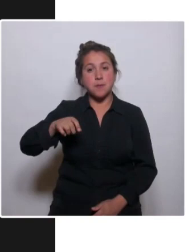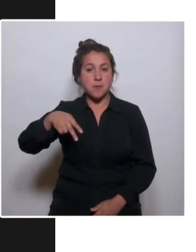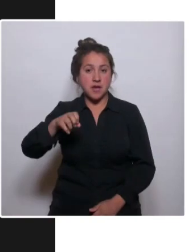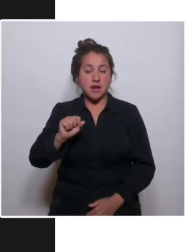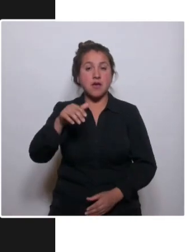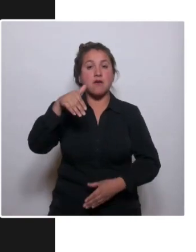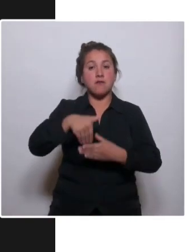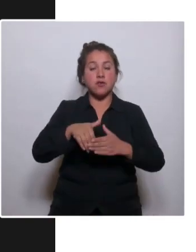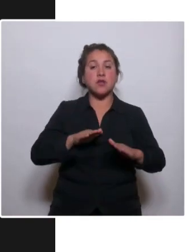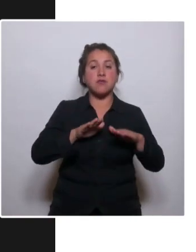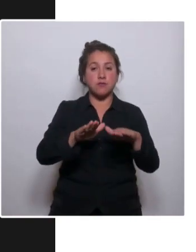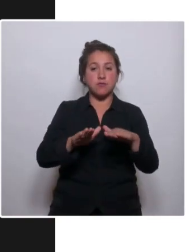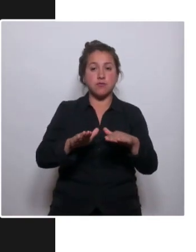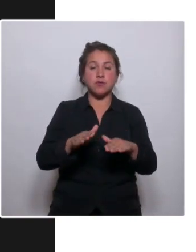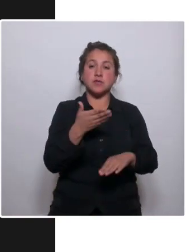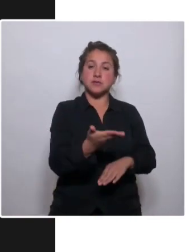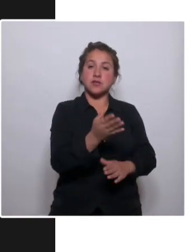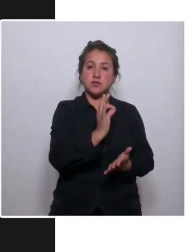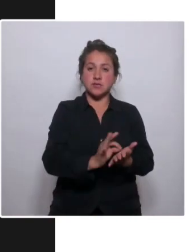Voto a favor, señor secretario.